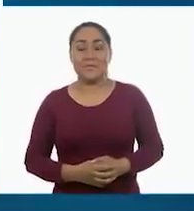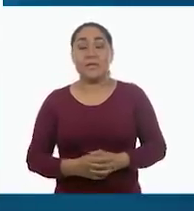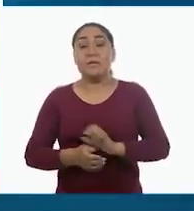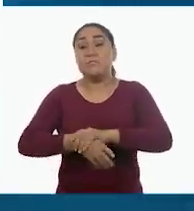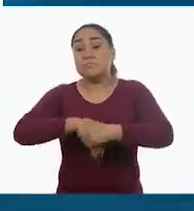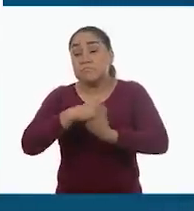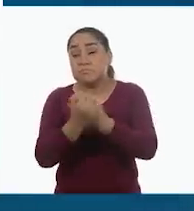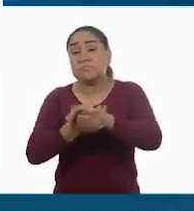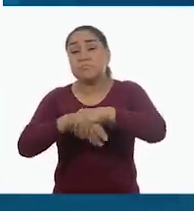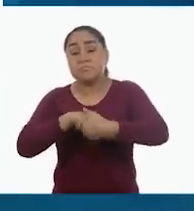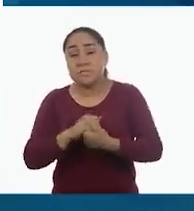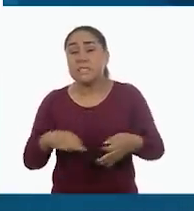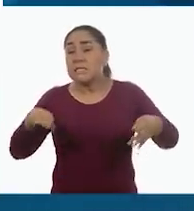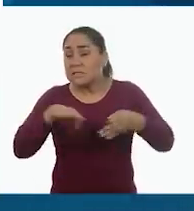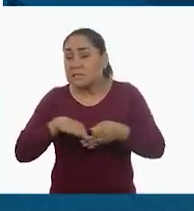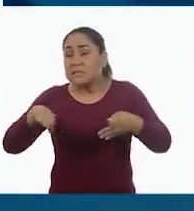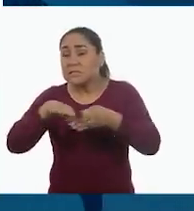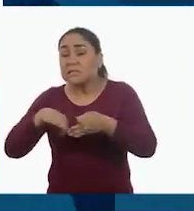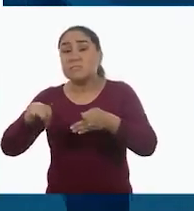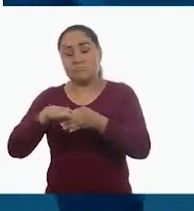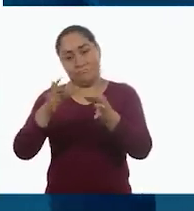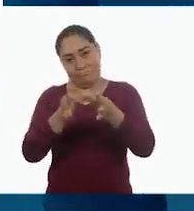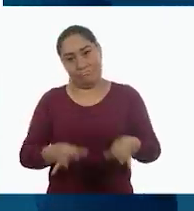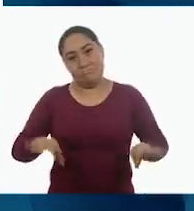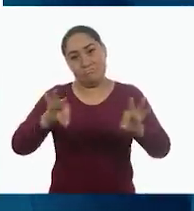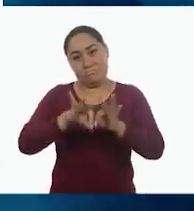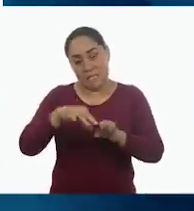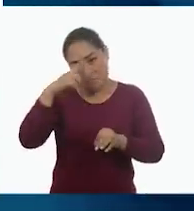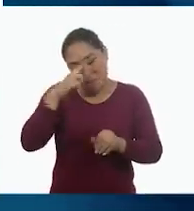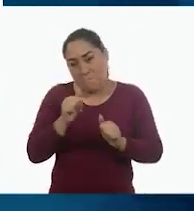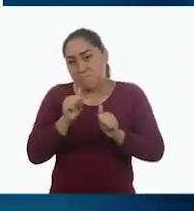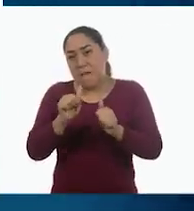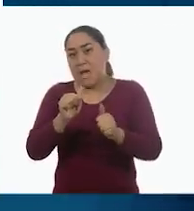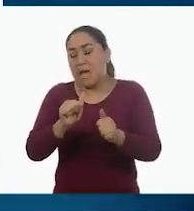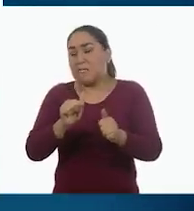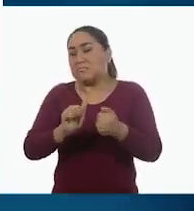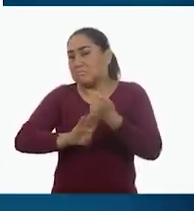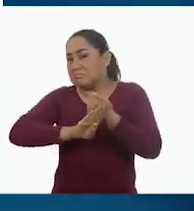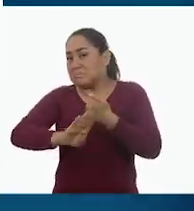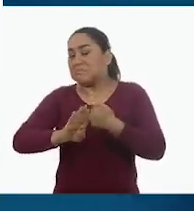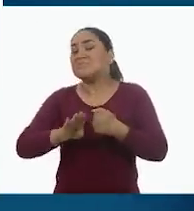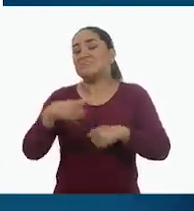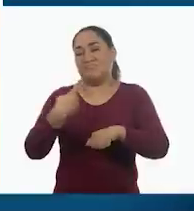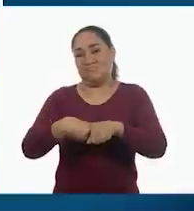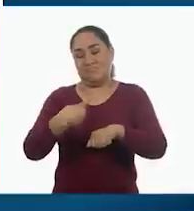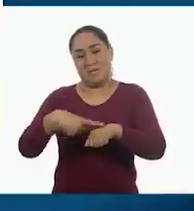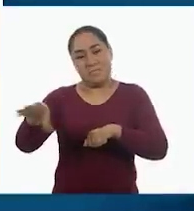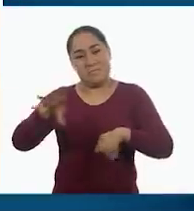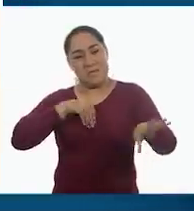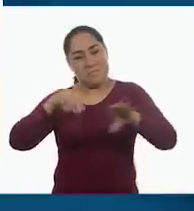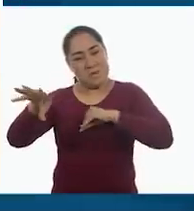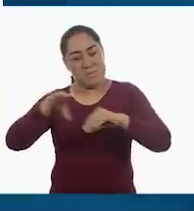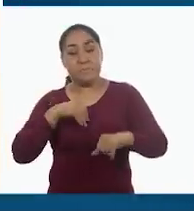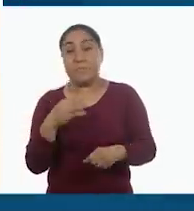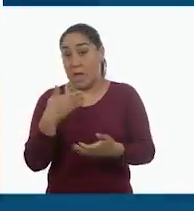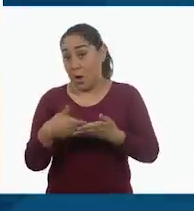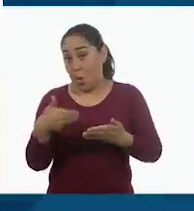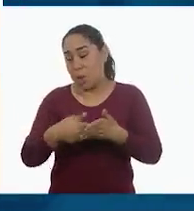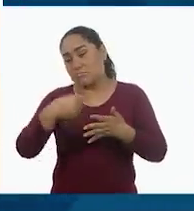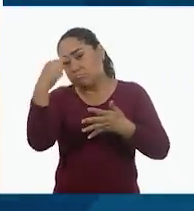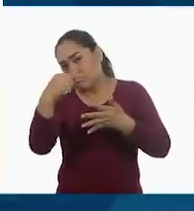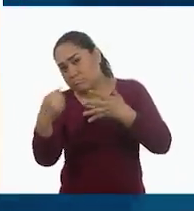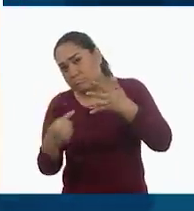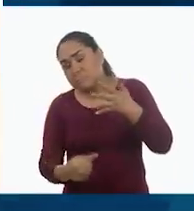Lavarnos las manos varias veces al día es importante para prevenir cualquier enfermedad. Sigue estos pasos para